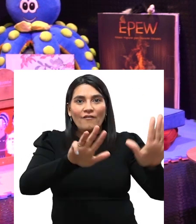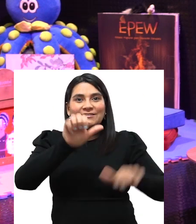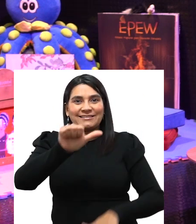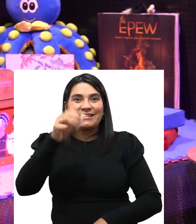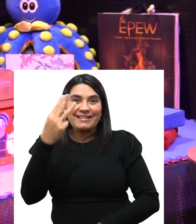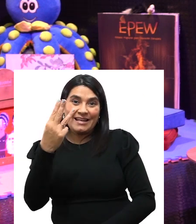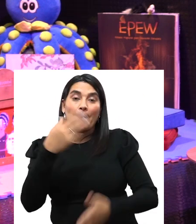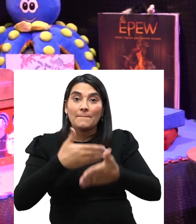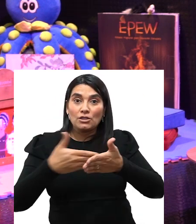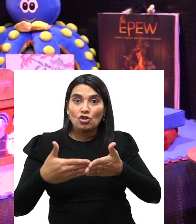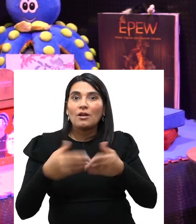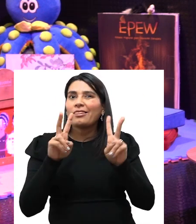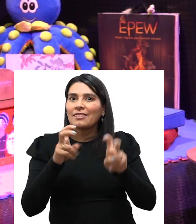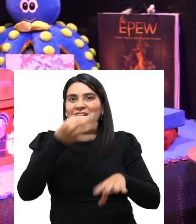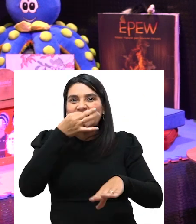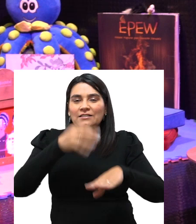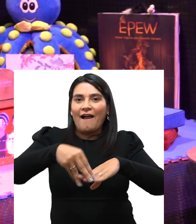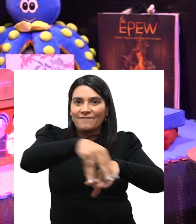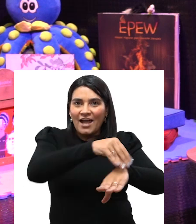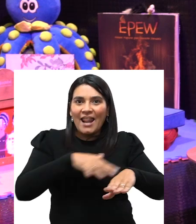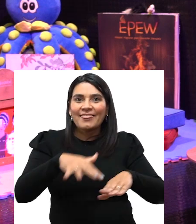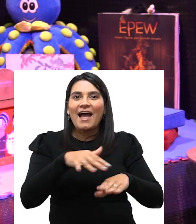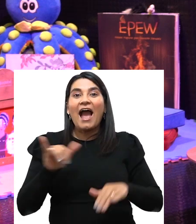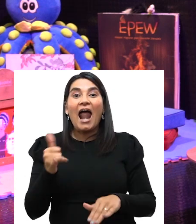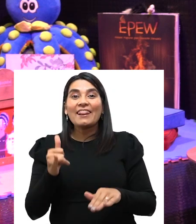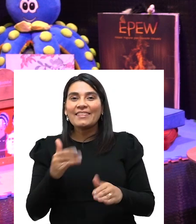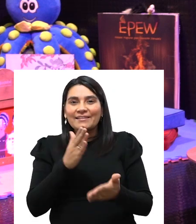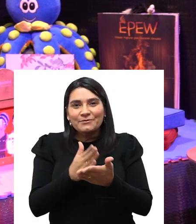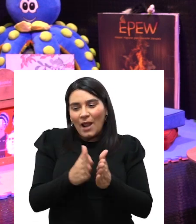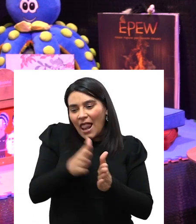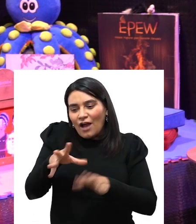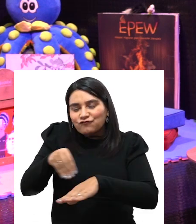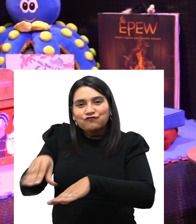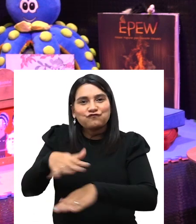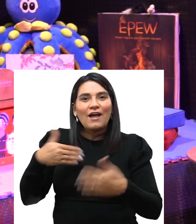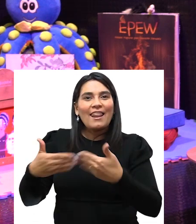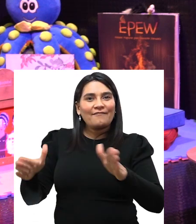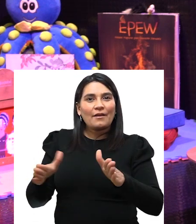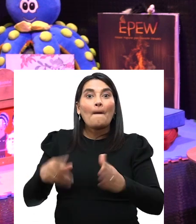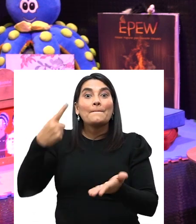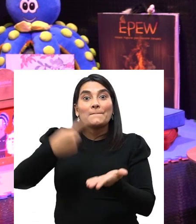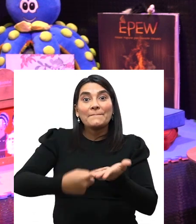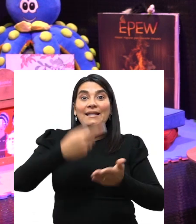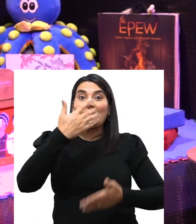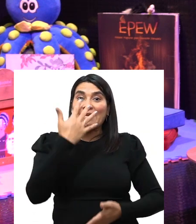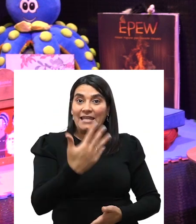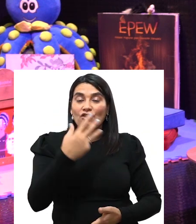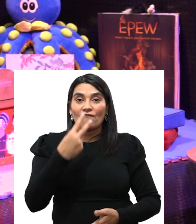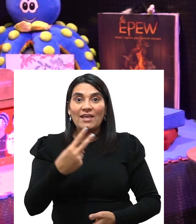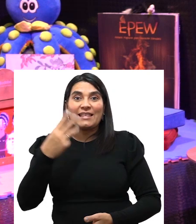millones de pesos en áreas verdes de nuestros jardines infantiles. Invertimos 1.523 millones en